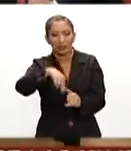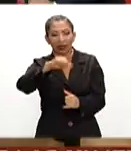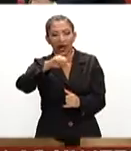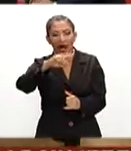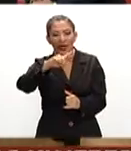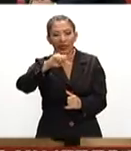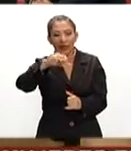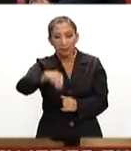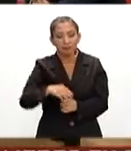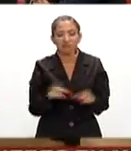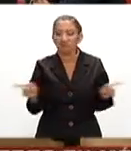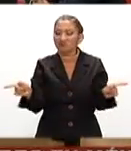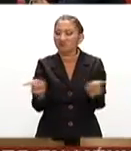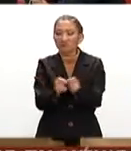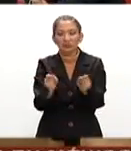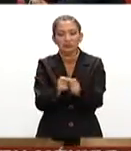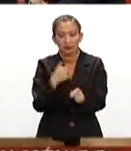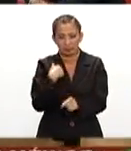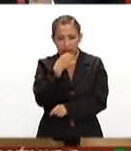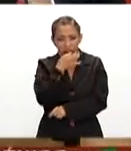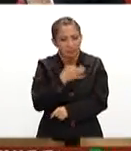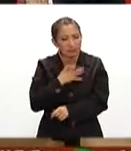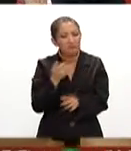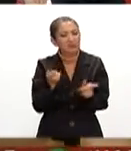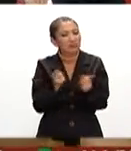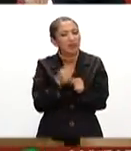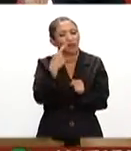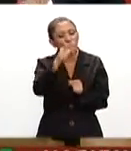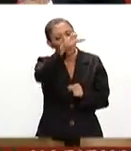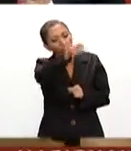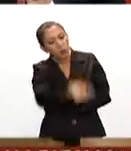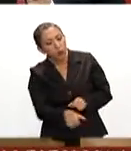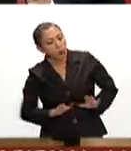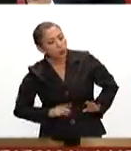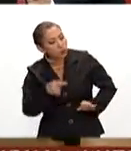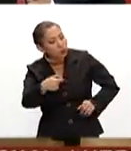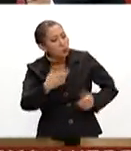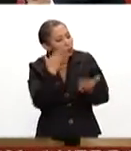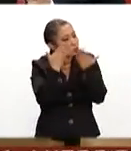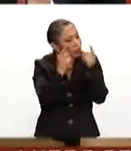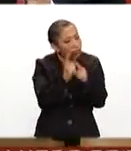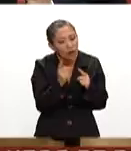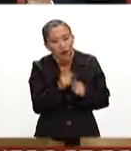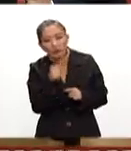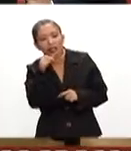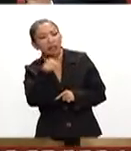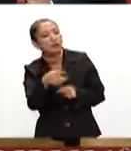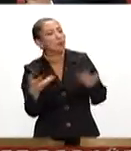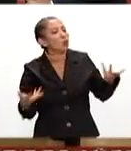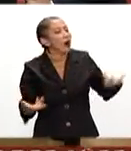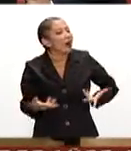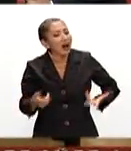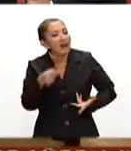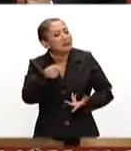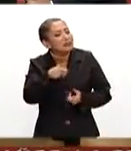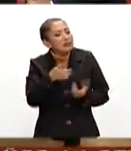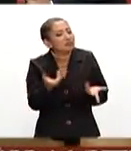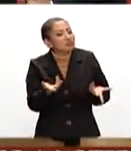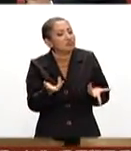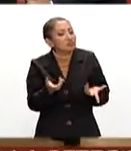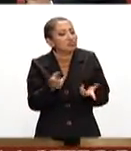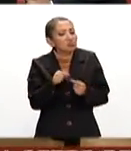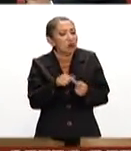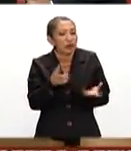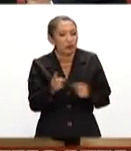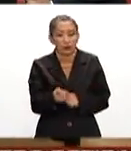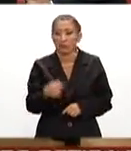del Emprendedor. Brevemente, sí me gustaría que nos comentaras un poco tu perfil, digo, de dónde eres, qué estudiaste, en dónde estudiaste,